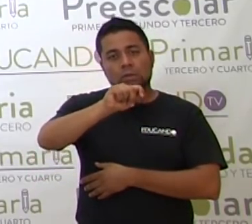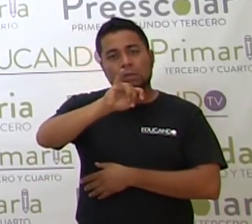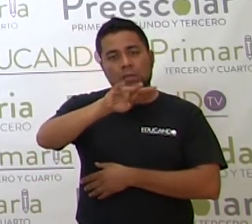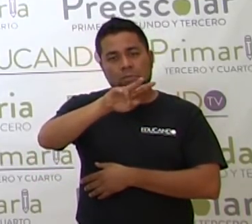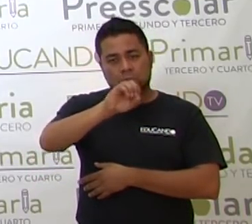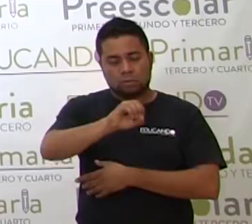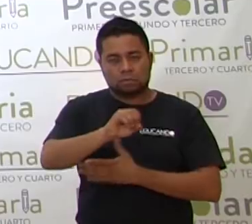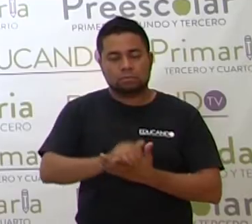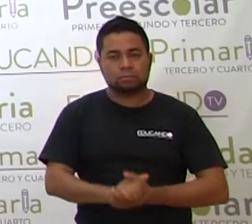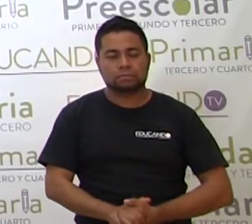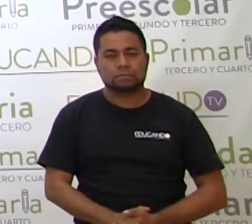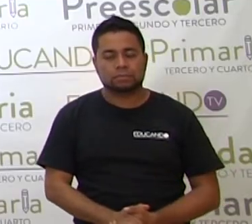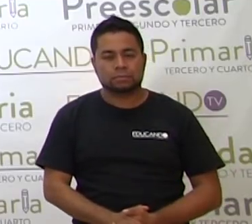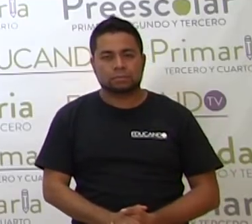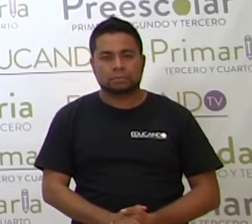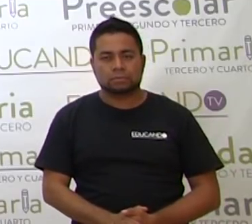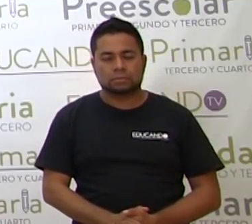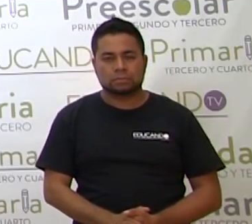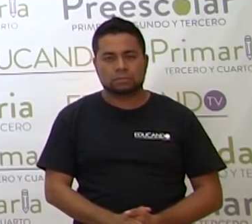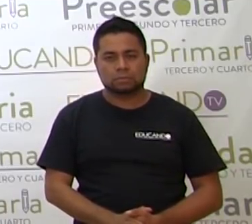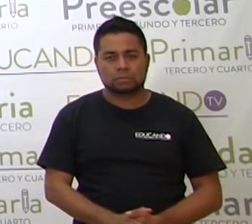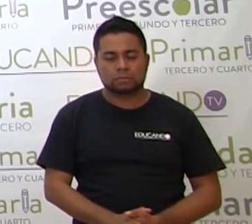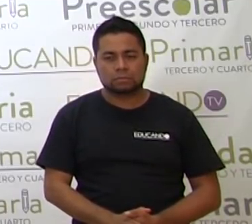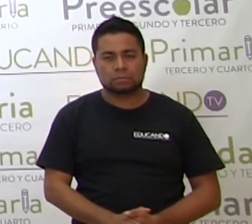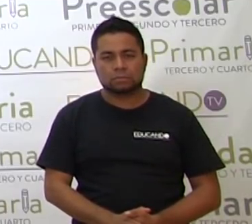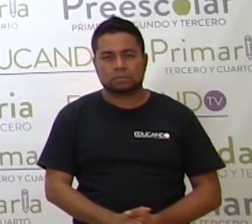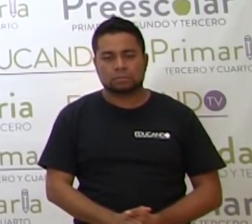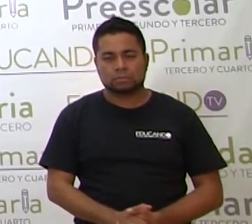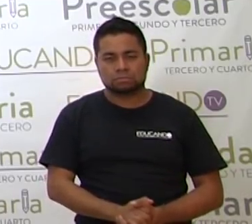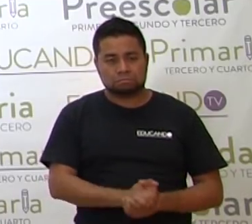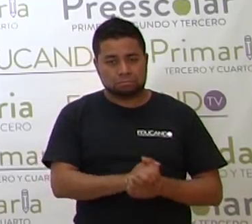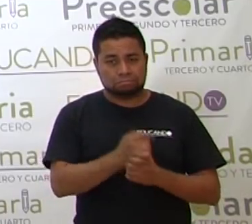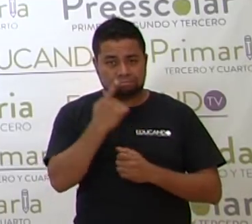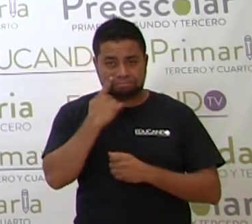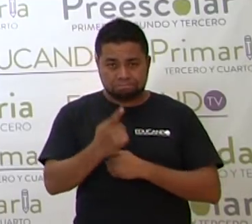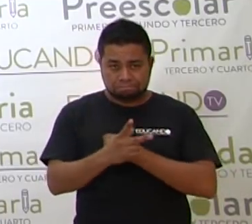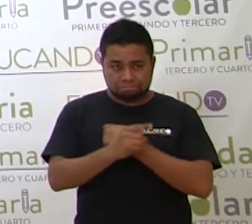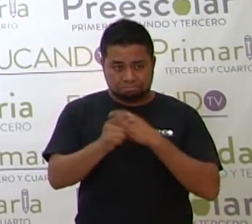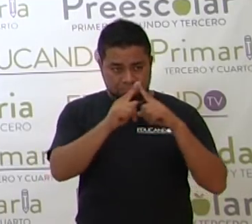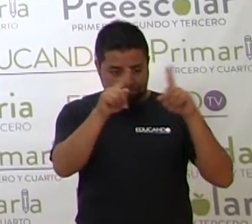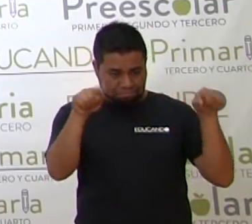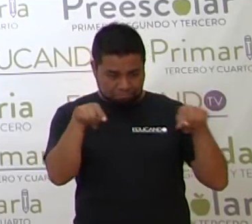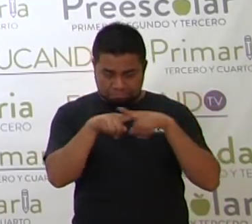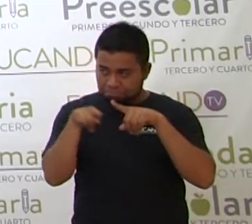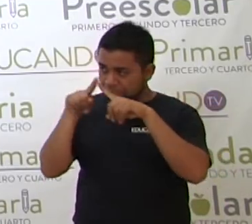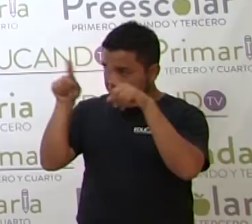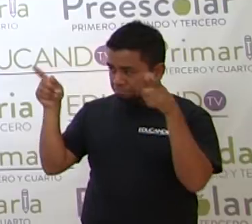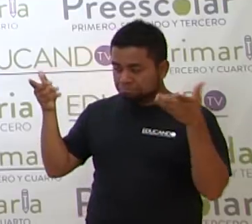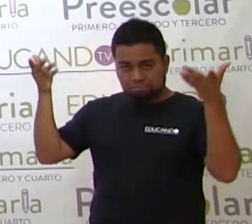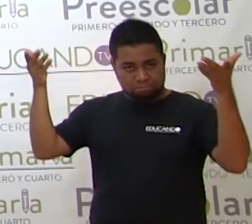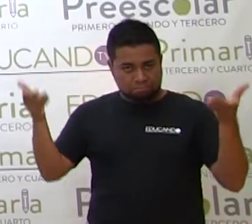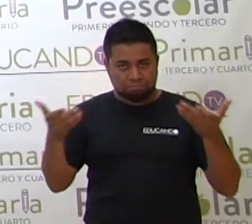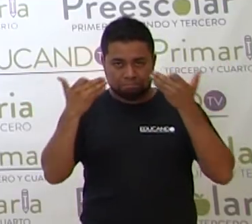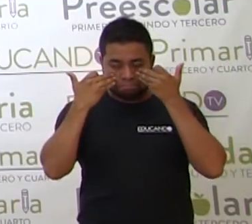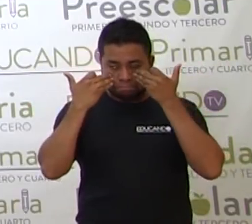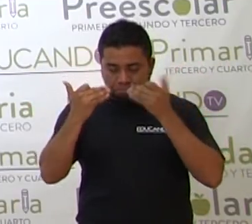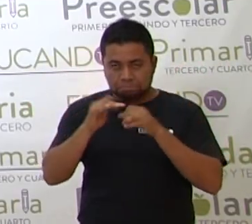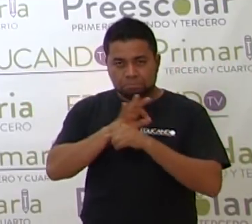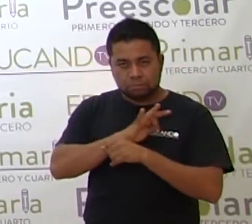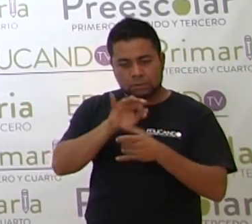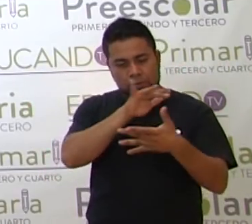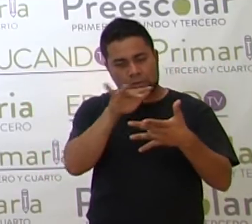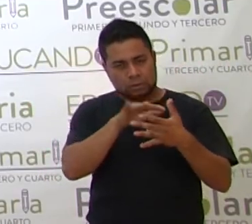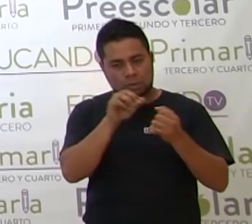atención, vamos a tener en pantalla cada uno de los textos para que tú puedas observarlos y